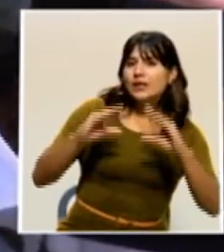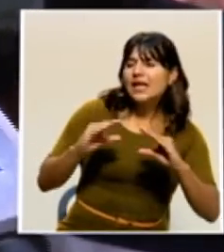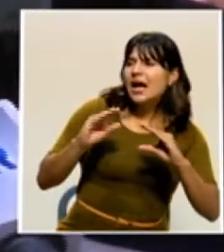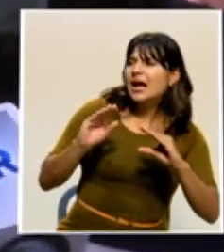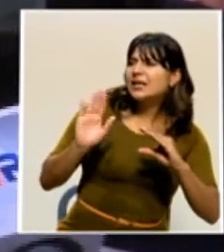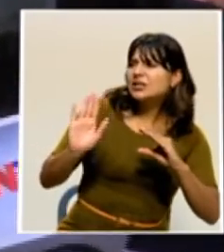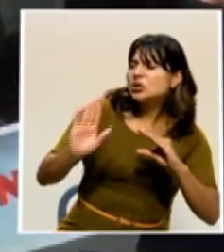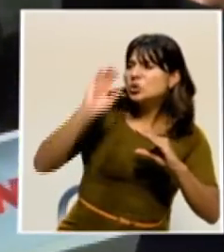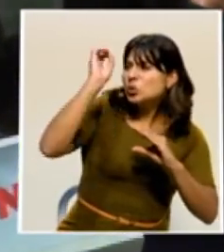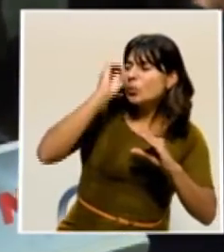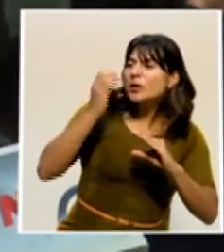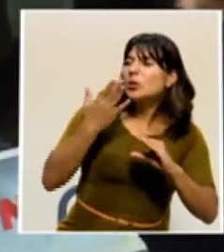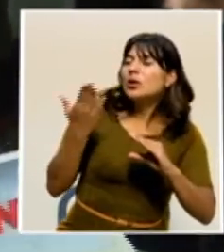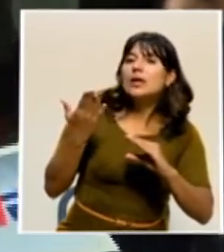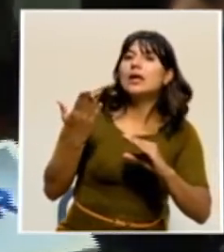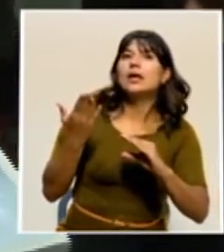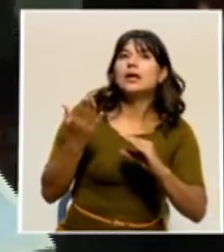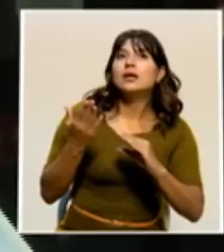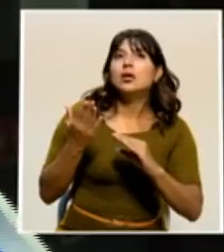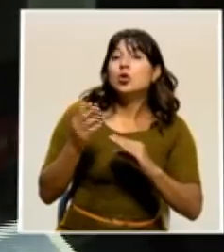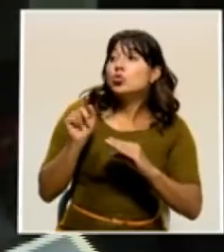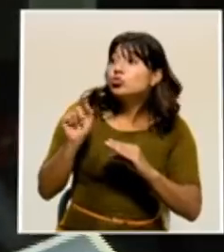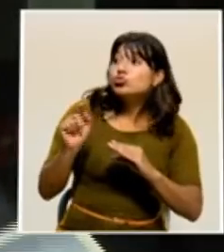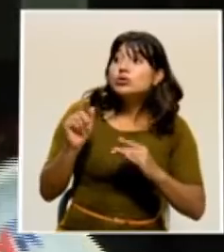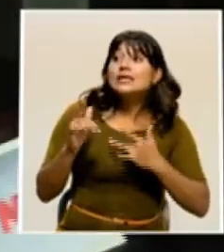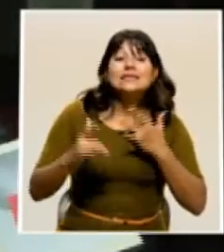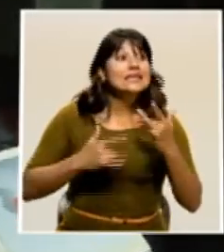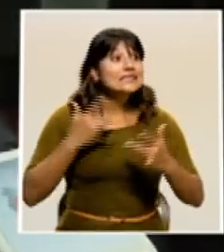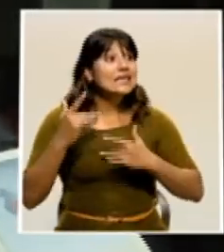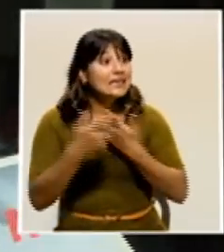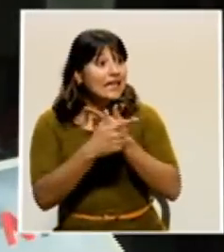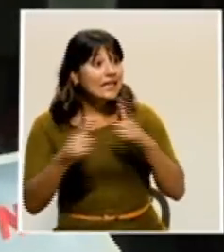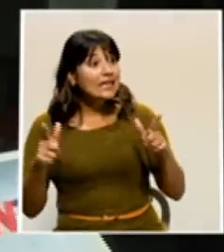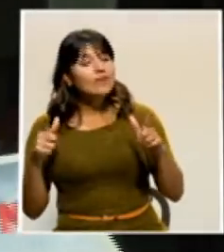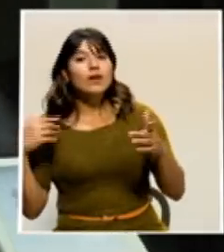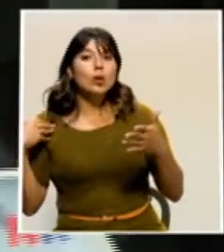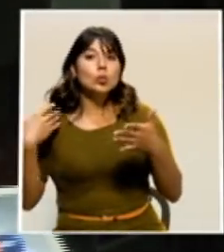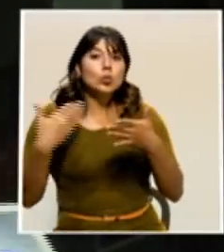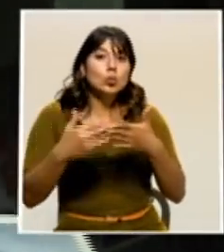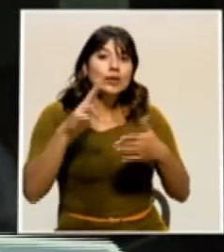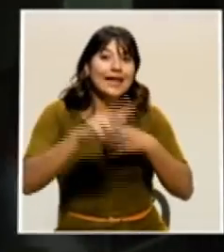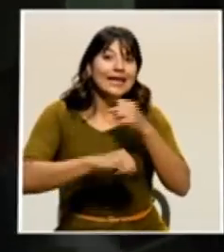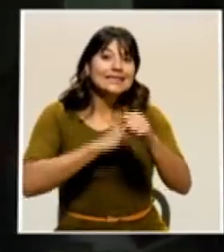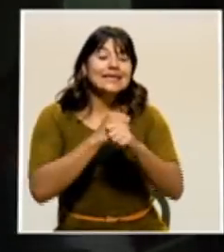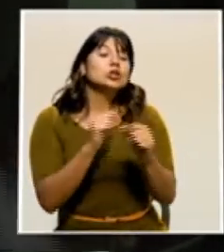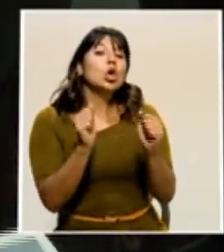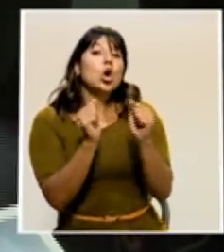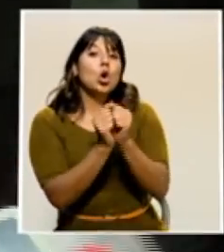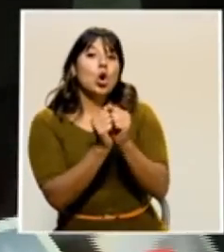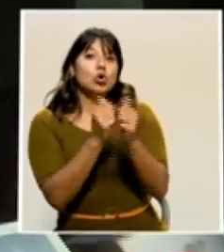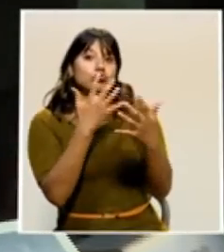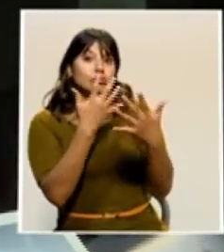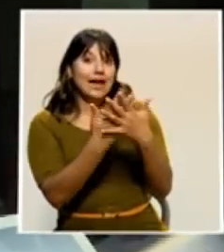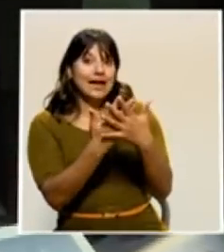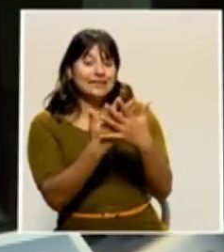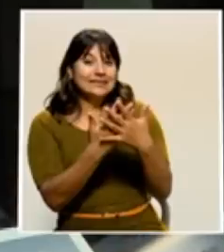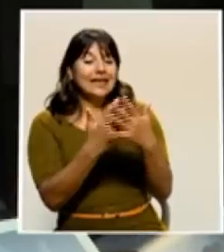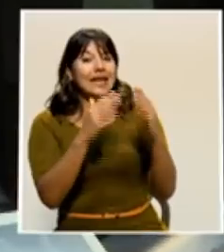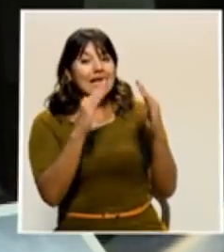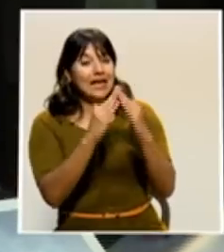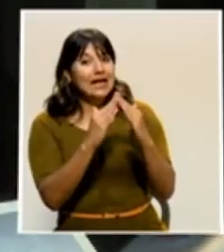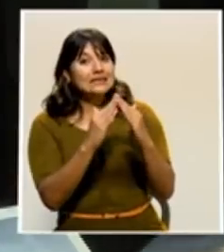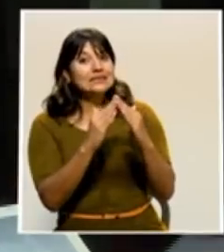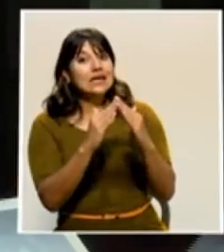Usted ha manifestado en redes sociales que queda en libertad. ¿Se siente usted así después de 3 años de estar con medidas cautelares y que hasta el día de hoy la Fiscalía no realiza la